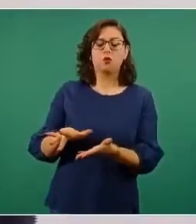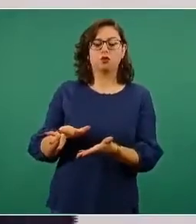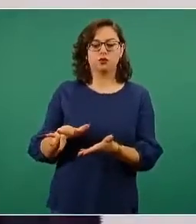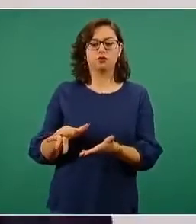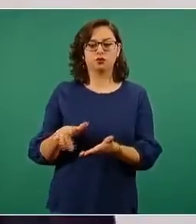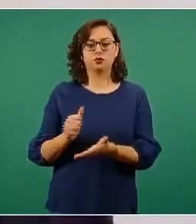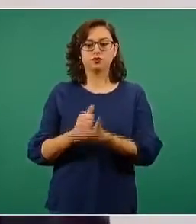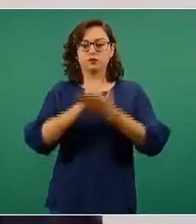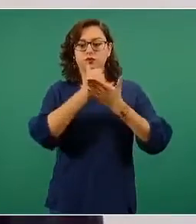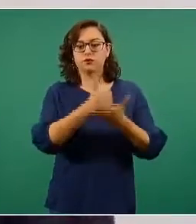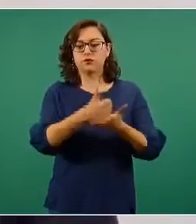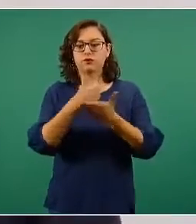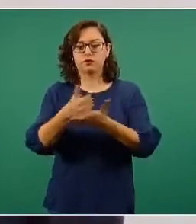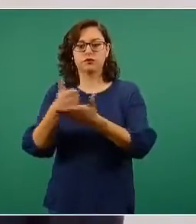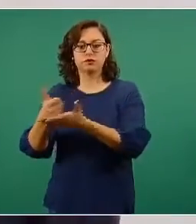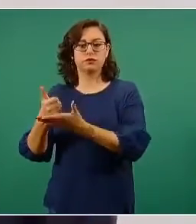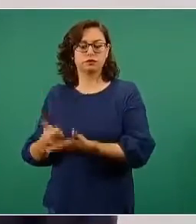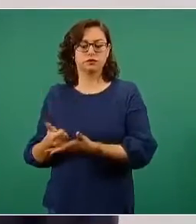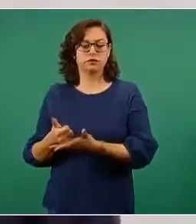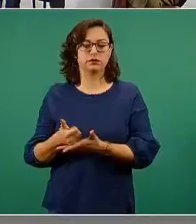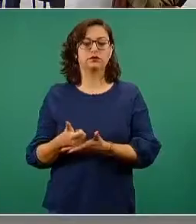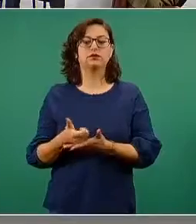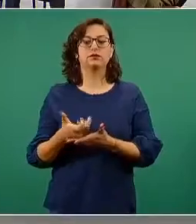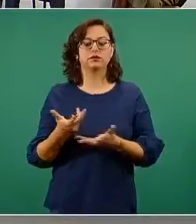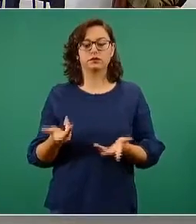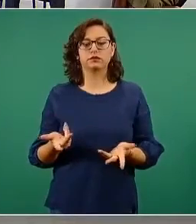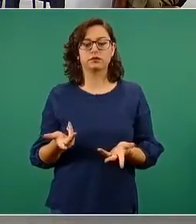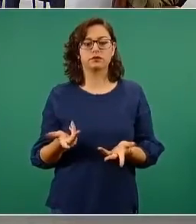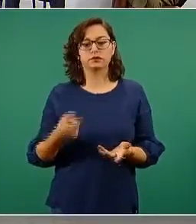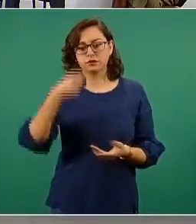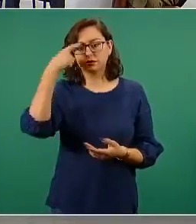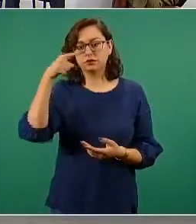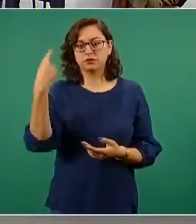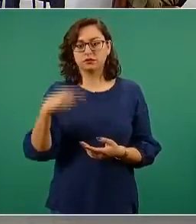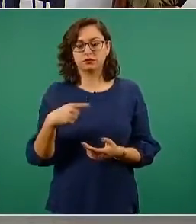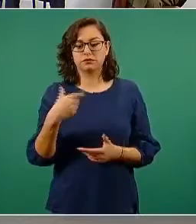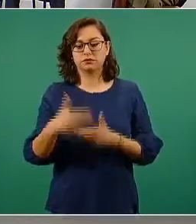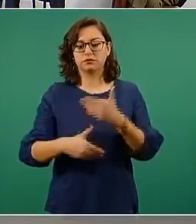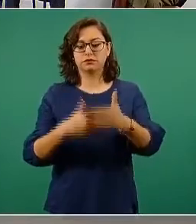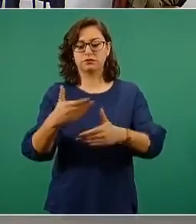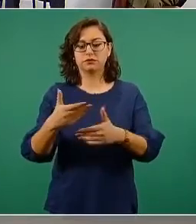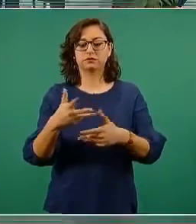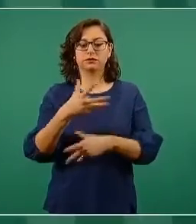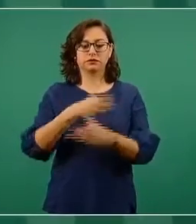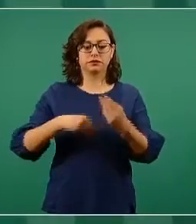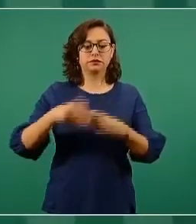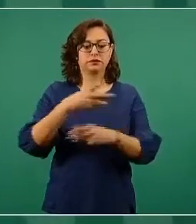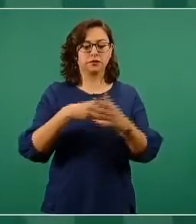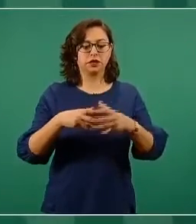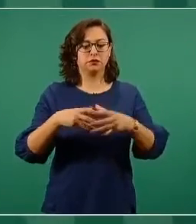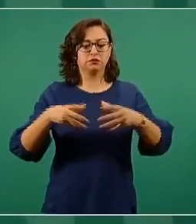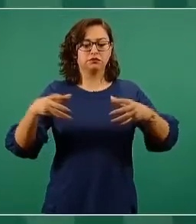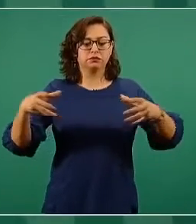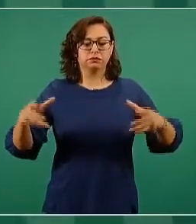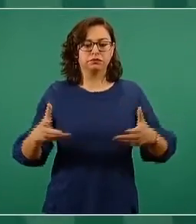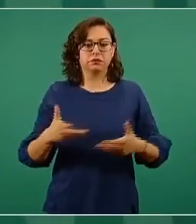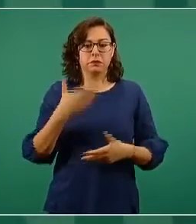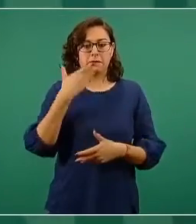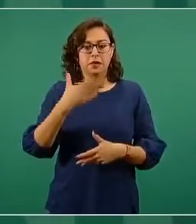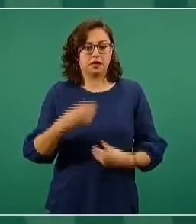de ayudar a que tengamos crecimiento con bienestar,